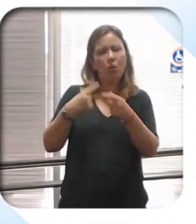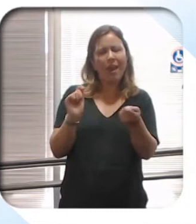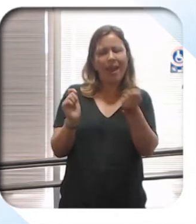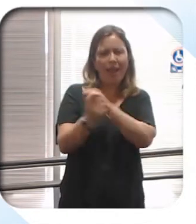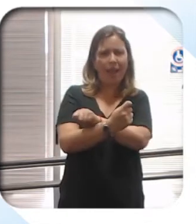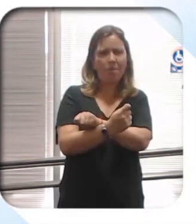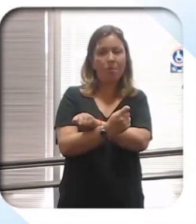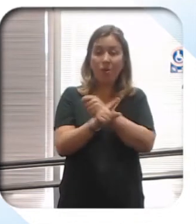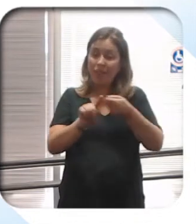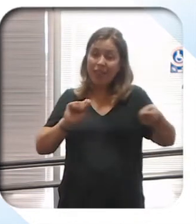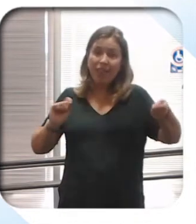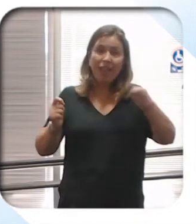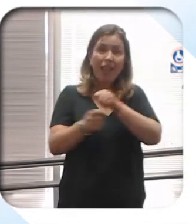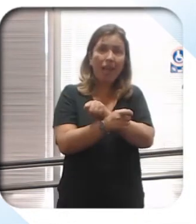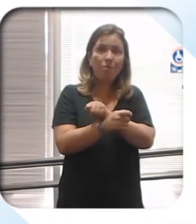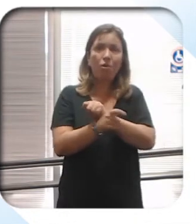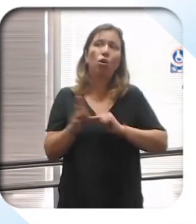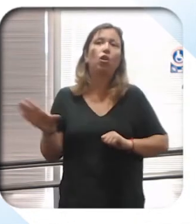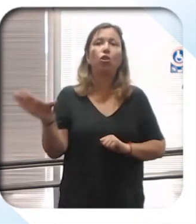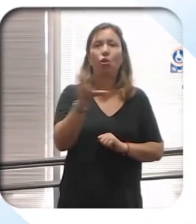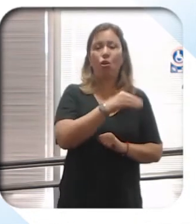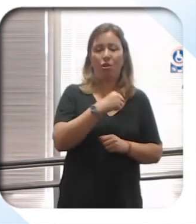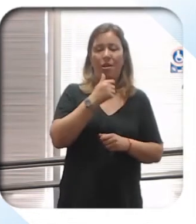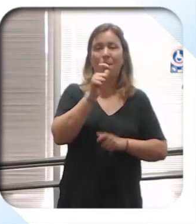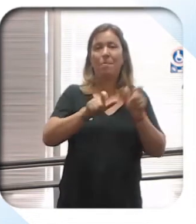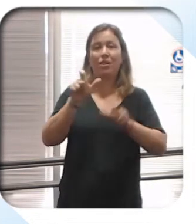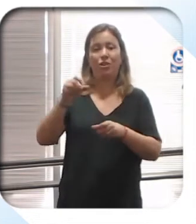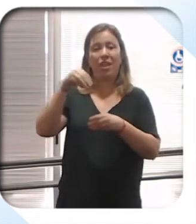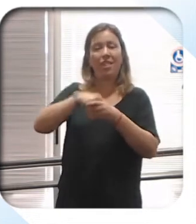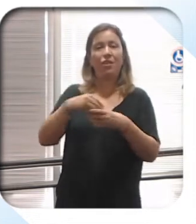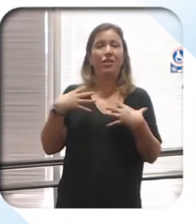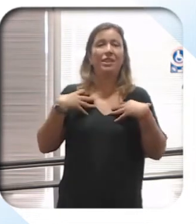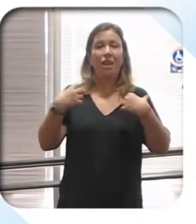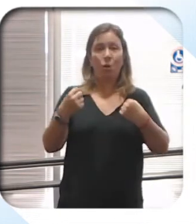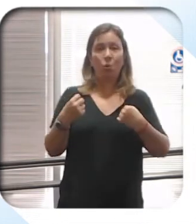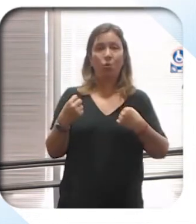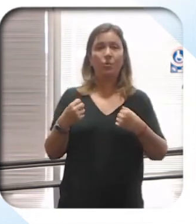Porque creo que el cambio está en todos, en el equipo de salud,